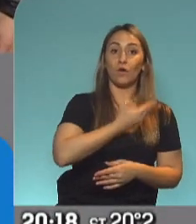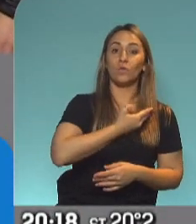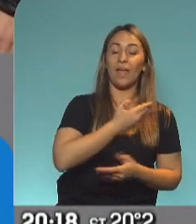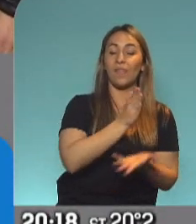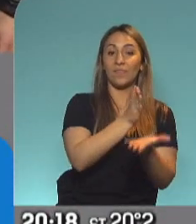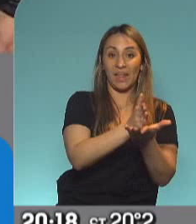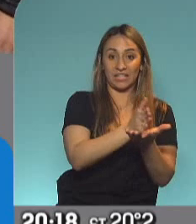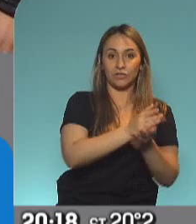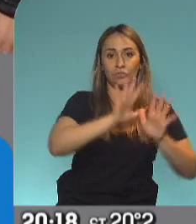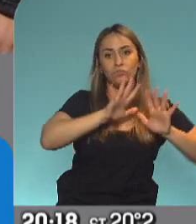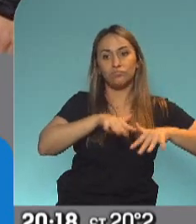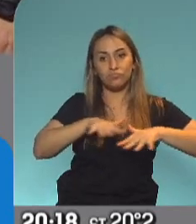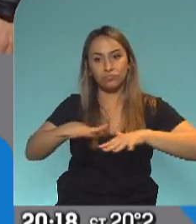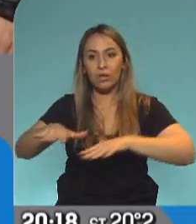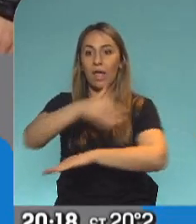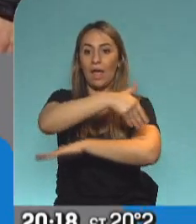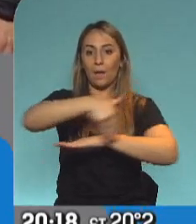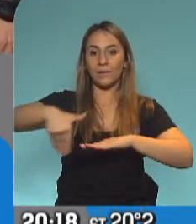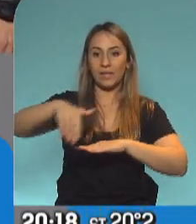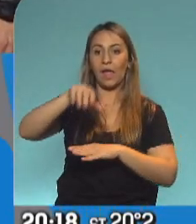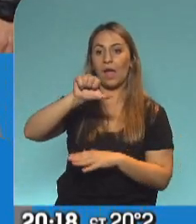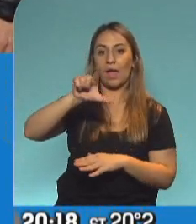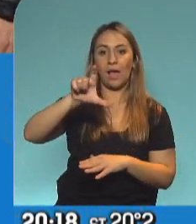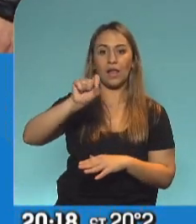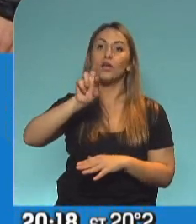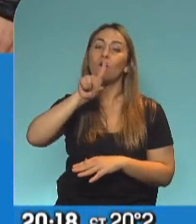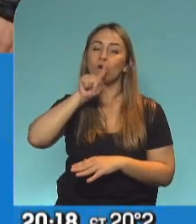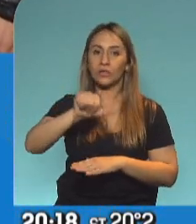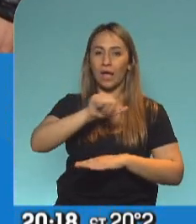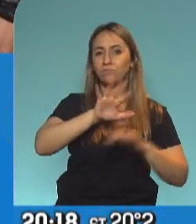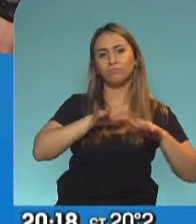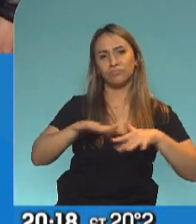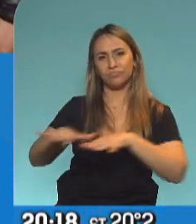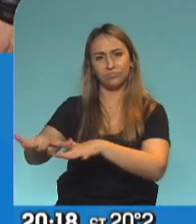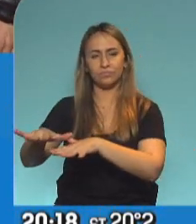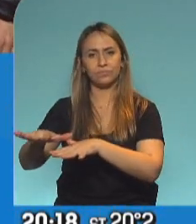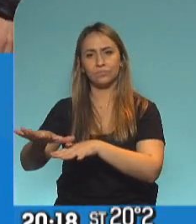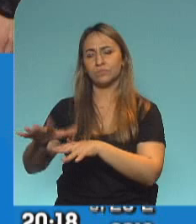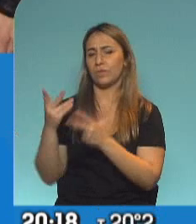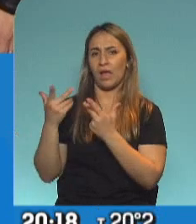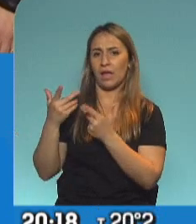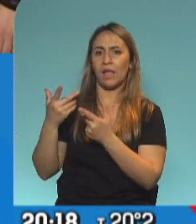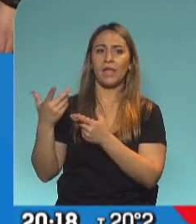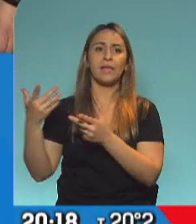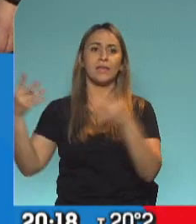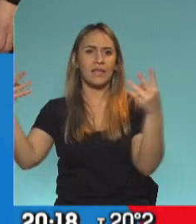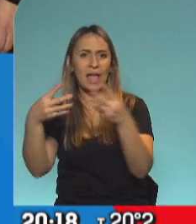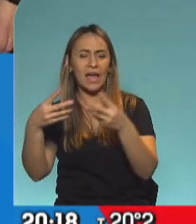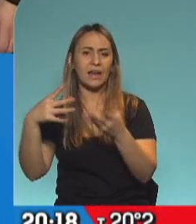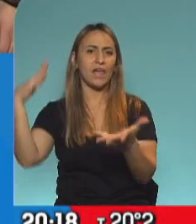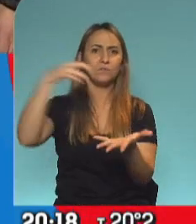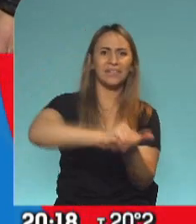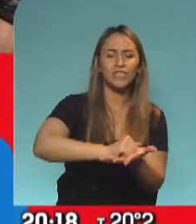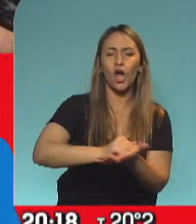sobre la avenida Alcorta, justamente en repudio a la invasión, en repudio a la guerra de Azerbaiyán